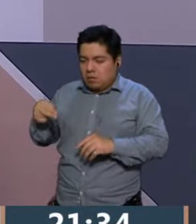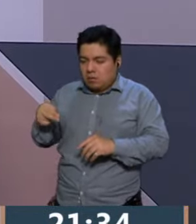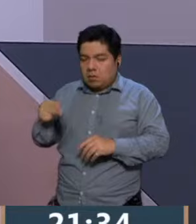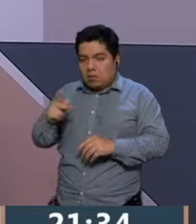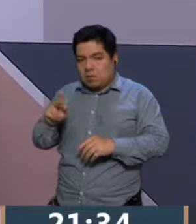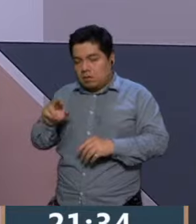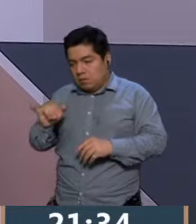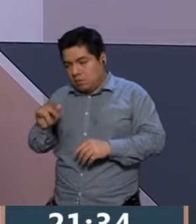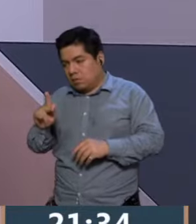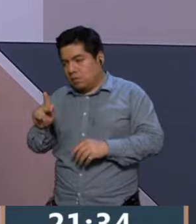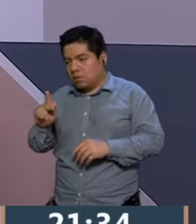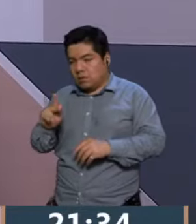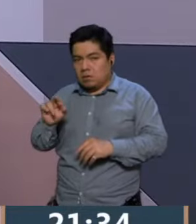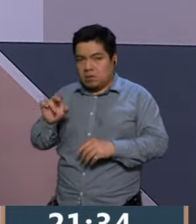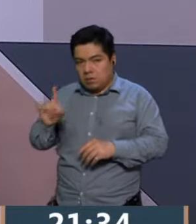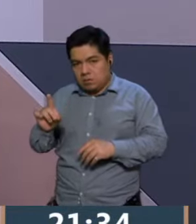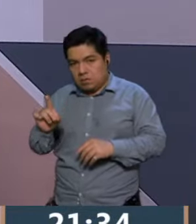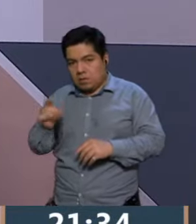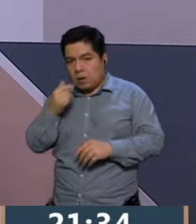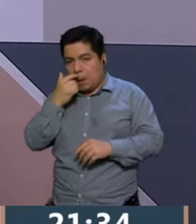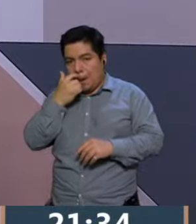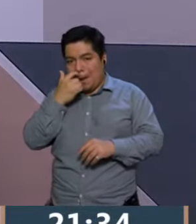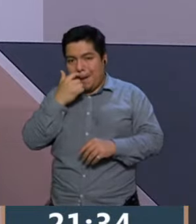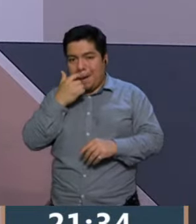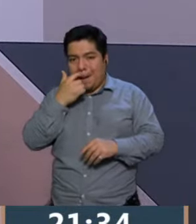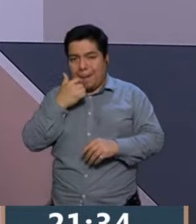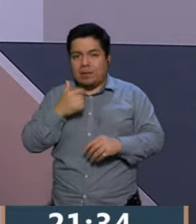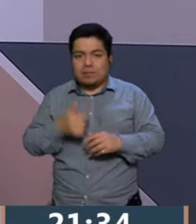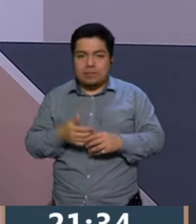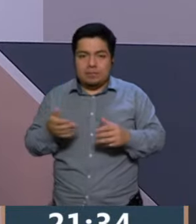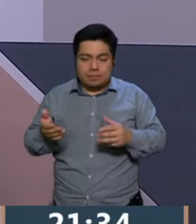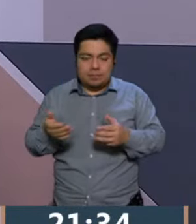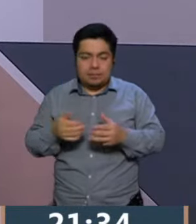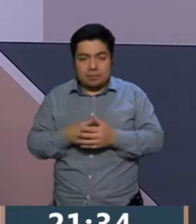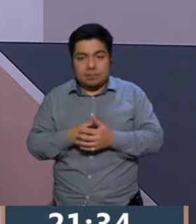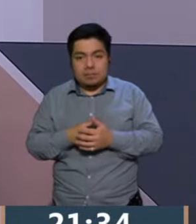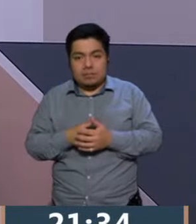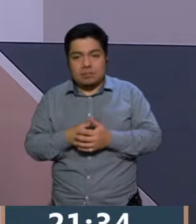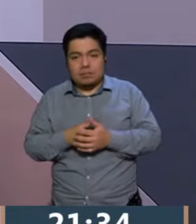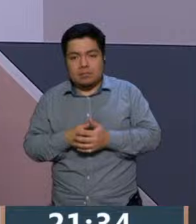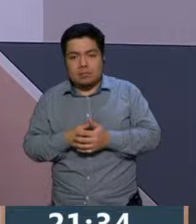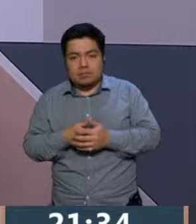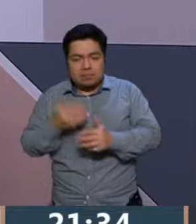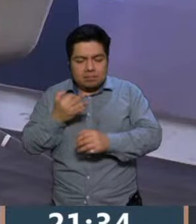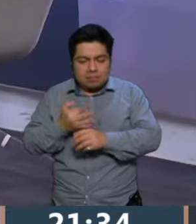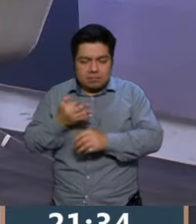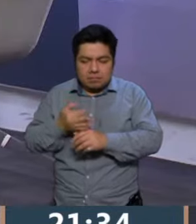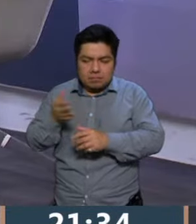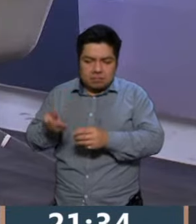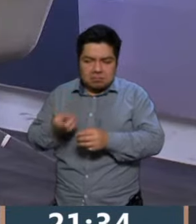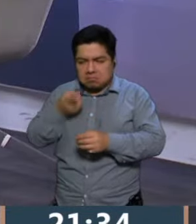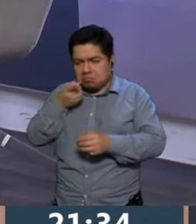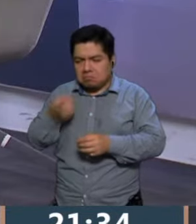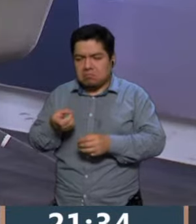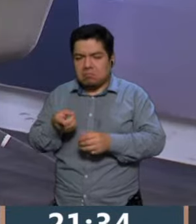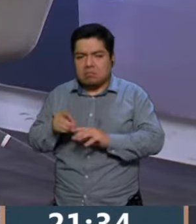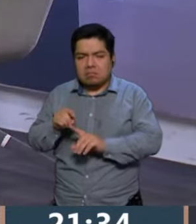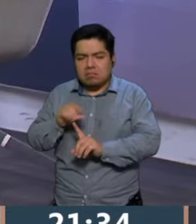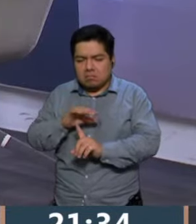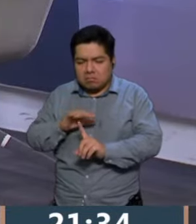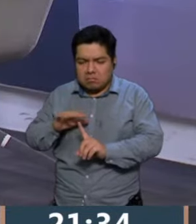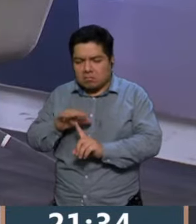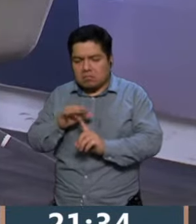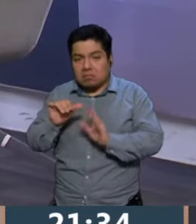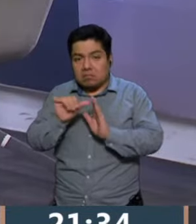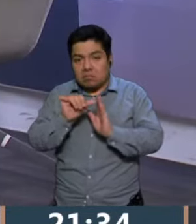la candidatura propuesta por el Partido Acción Nacional, PRI y Revolución Democrática, en el cual tenemos el contexto de un